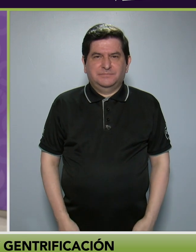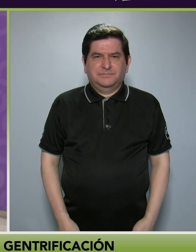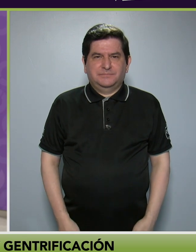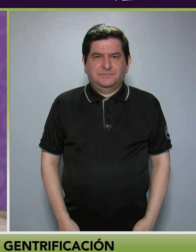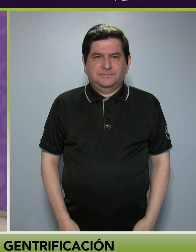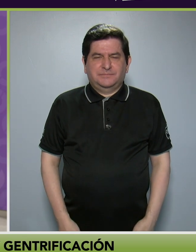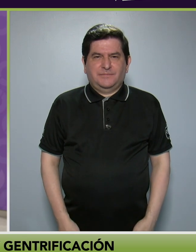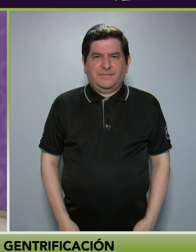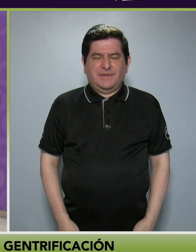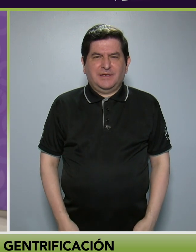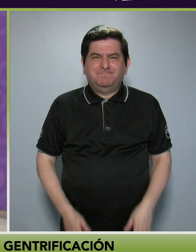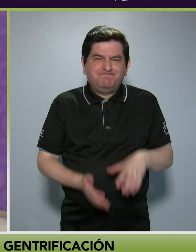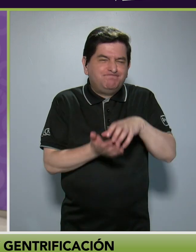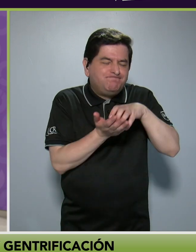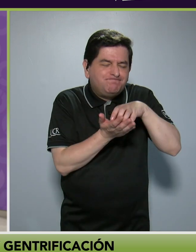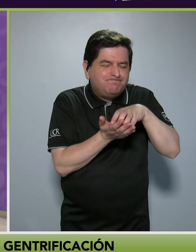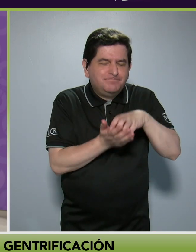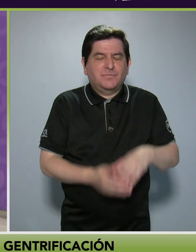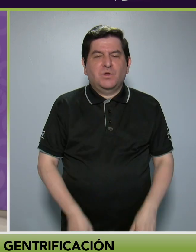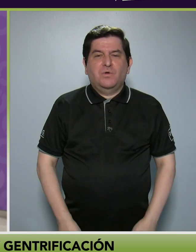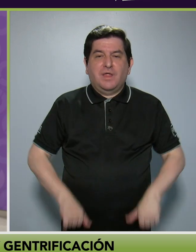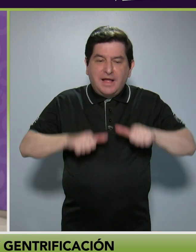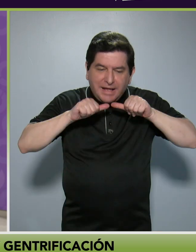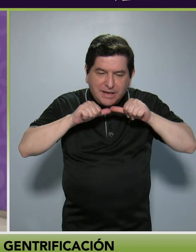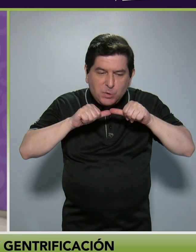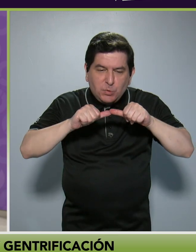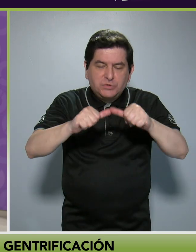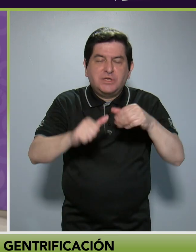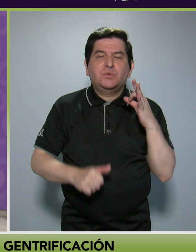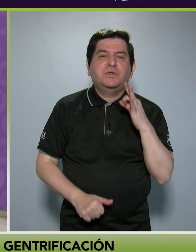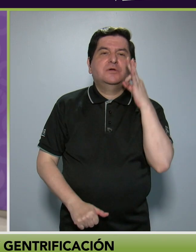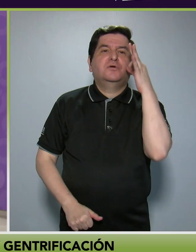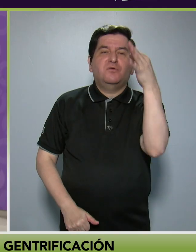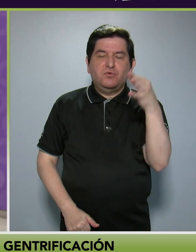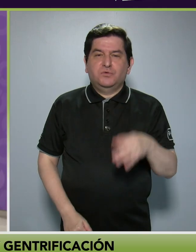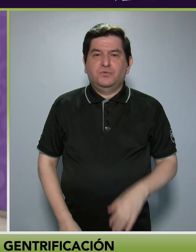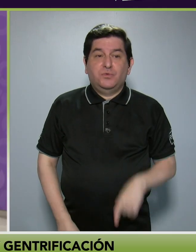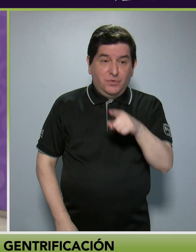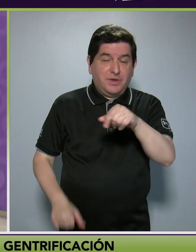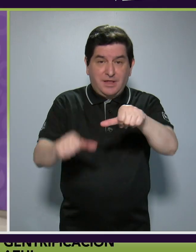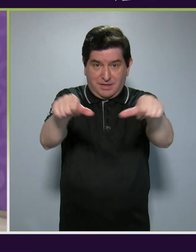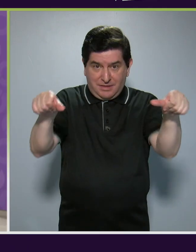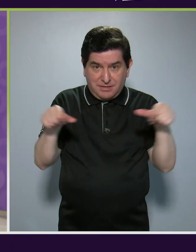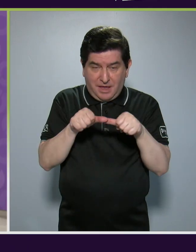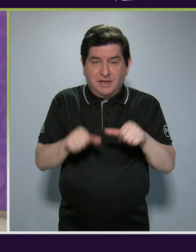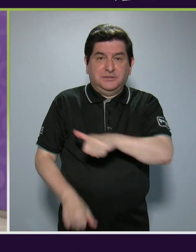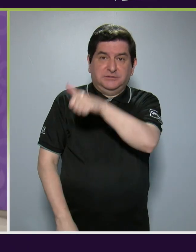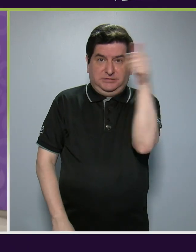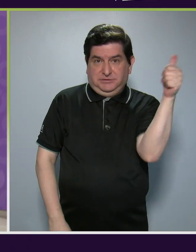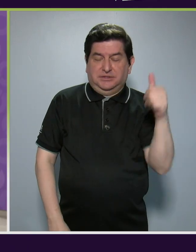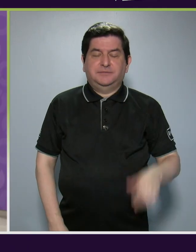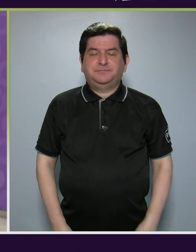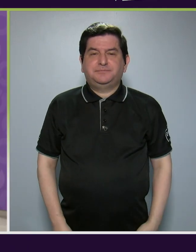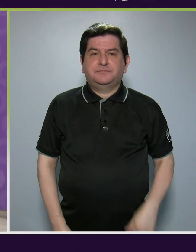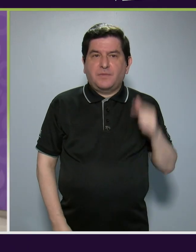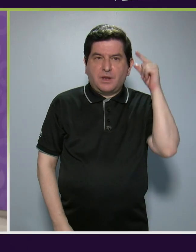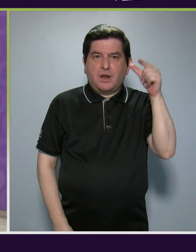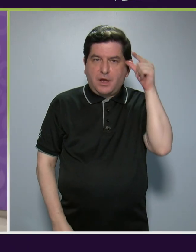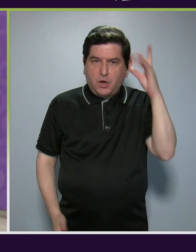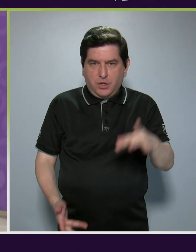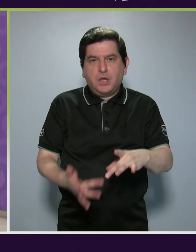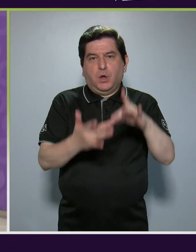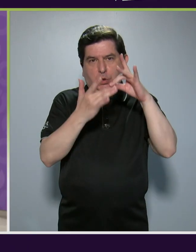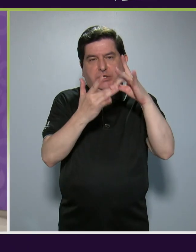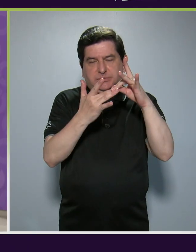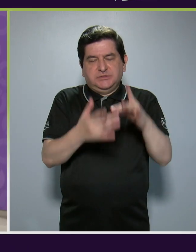llamarnos o cuestionarnos a la sostenibilidad hacia futuro de estas zonas azules. Y obviamente particularmente,